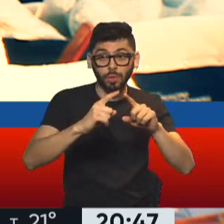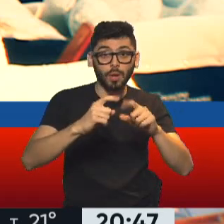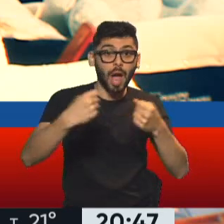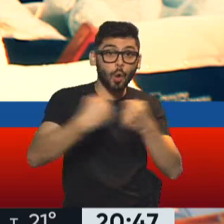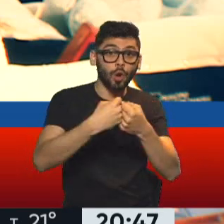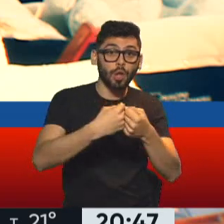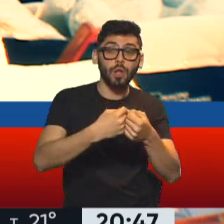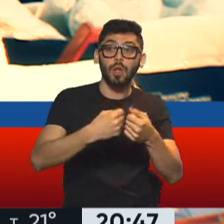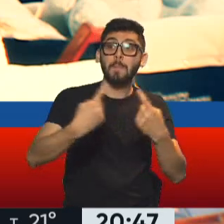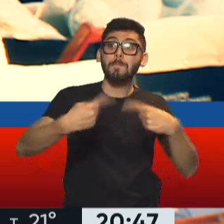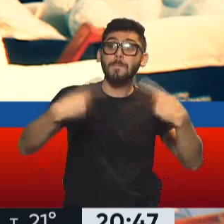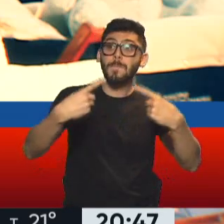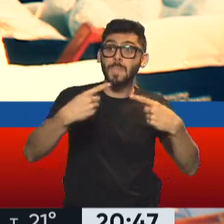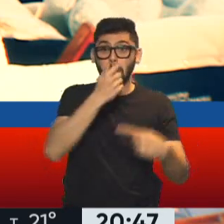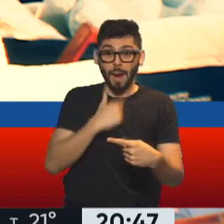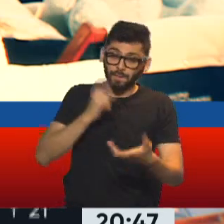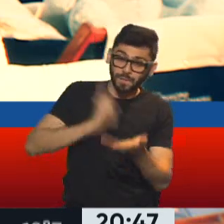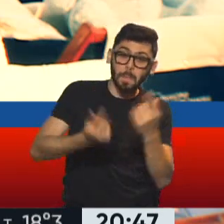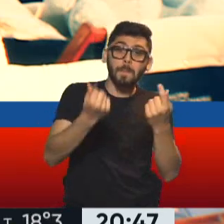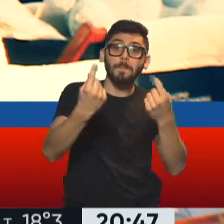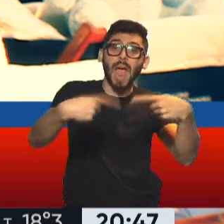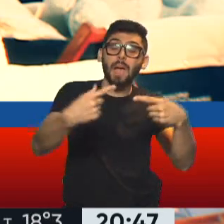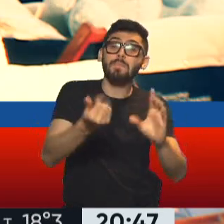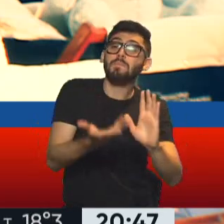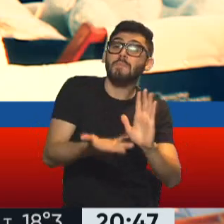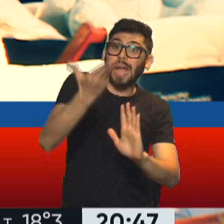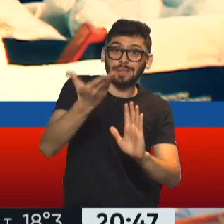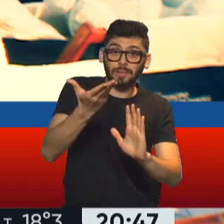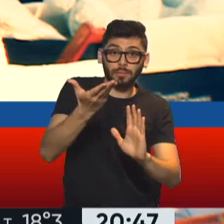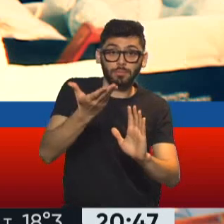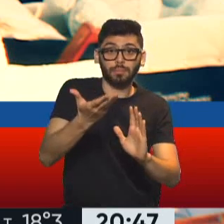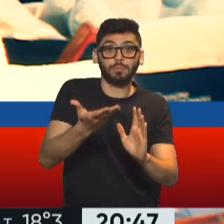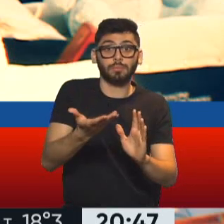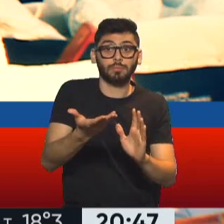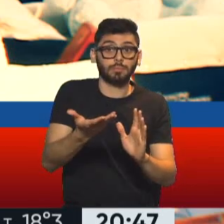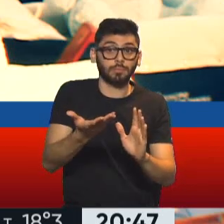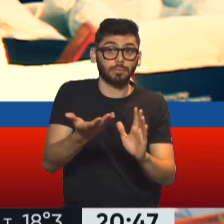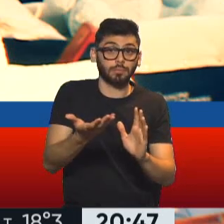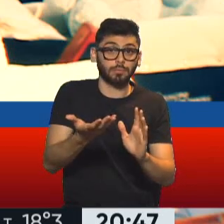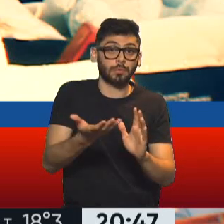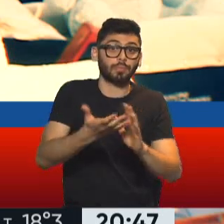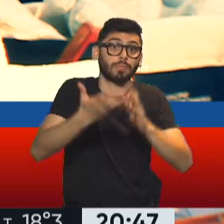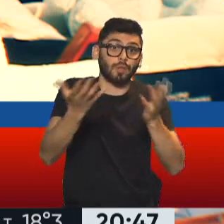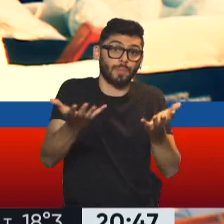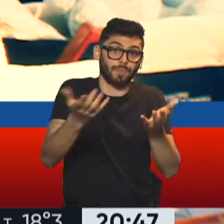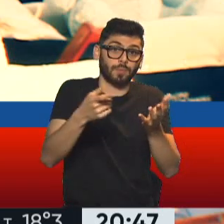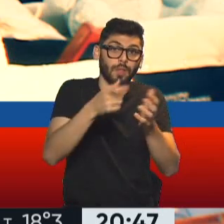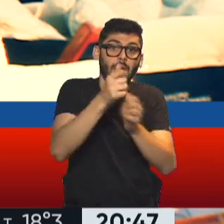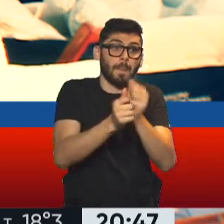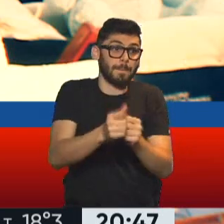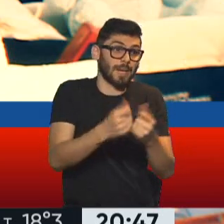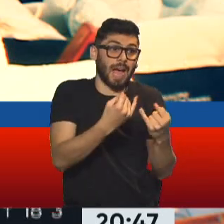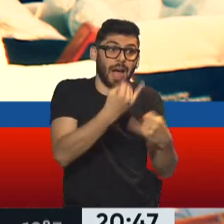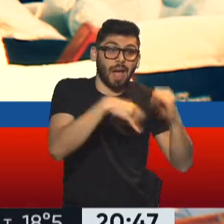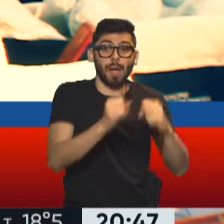el valor de los peajes, por supuesto eso hace crecer las acciones, el valor de las acciones de su propia